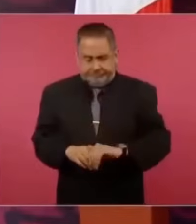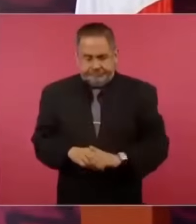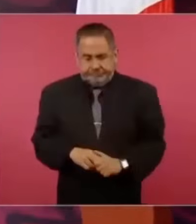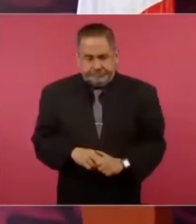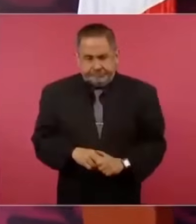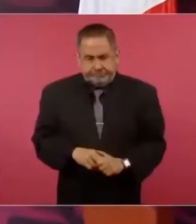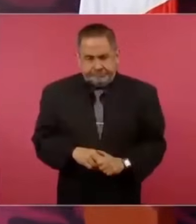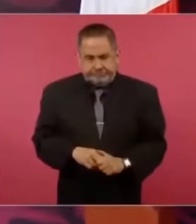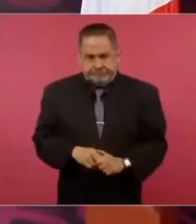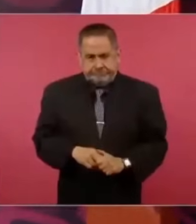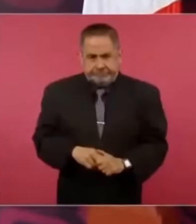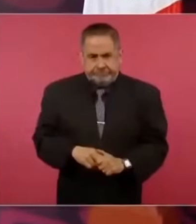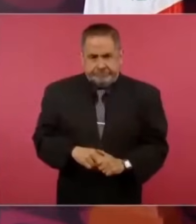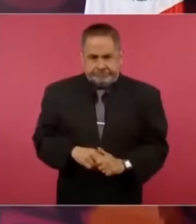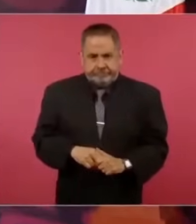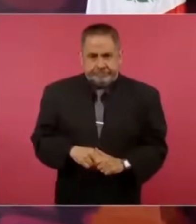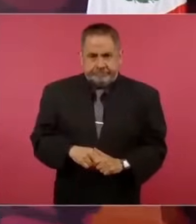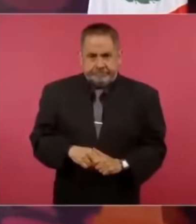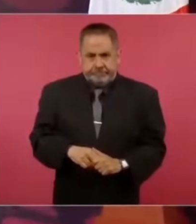en que